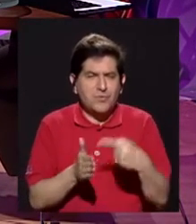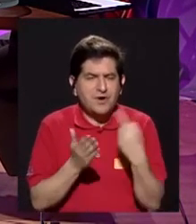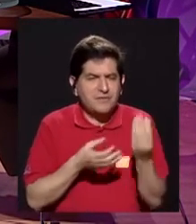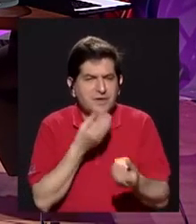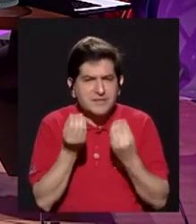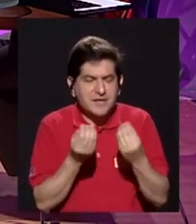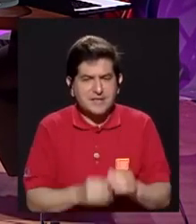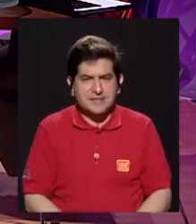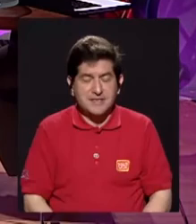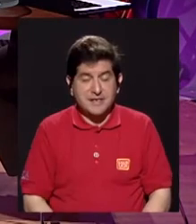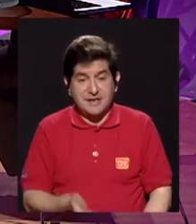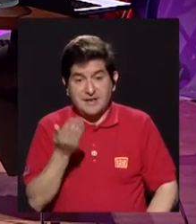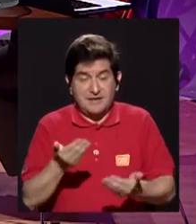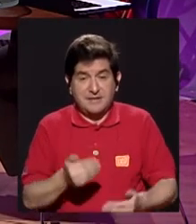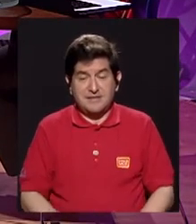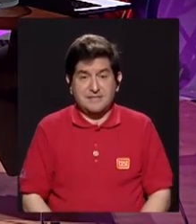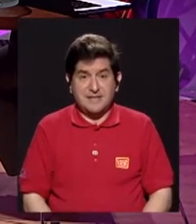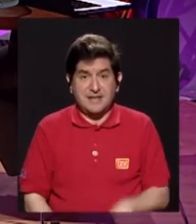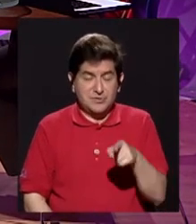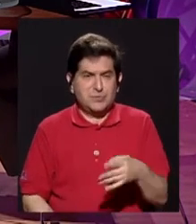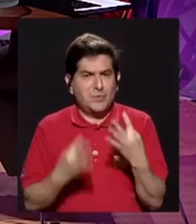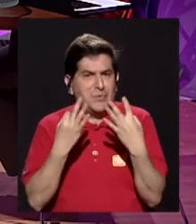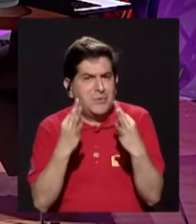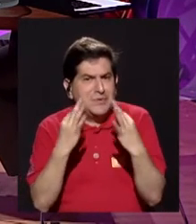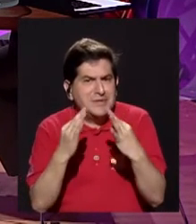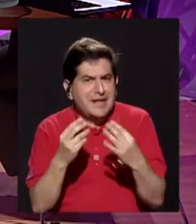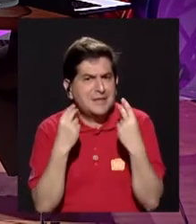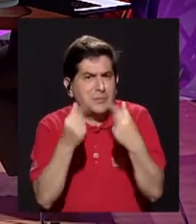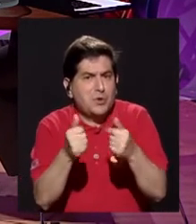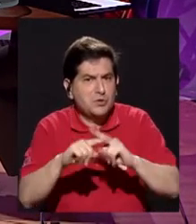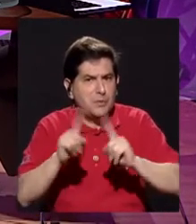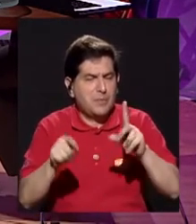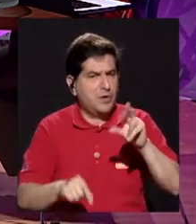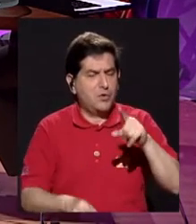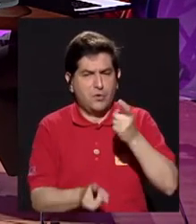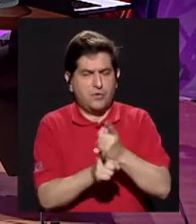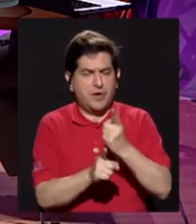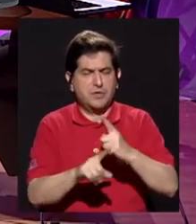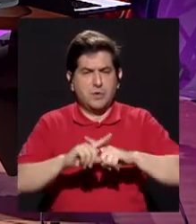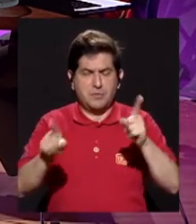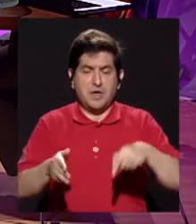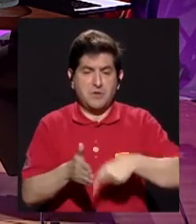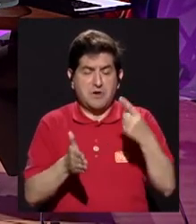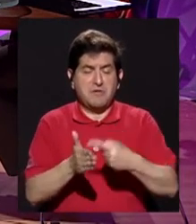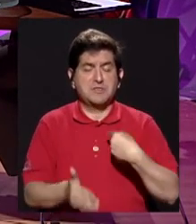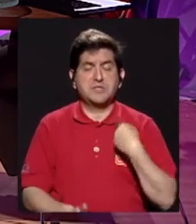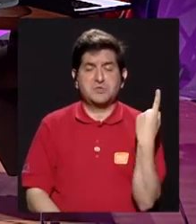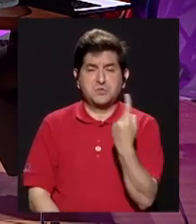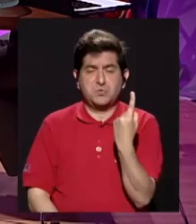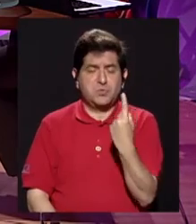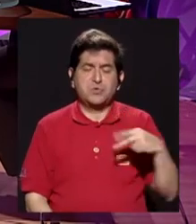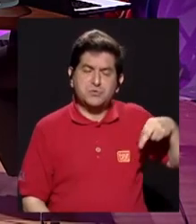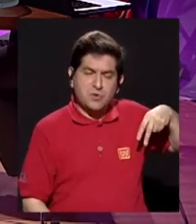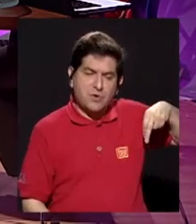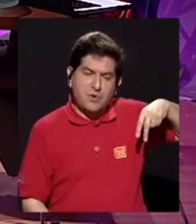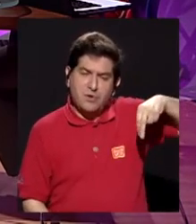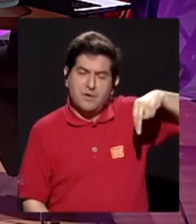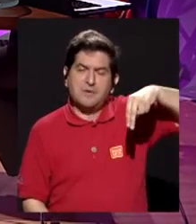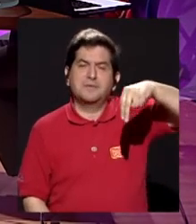más bien se precipita un poquito y no debería de ser, pero más bien a veces queda uno solito en una caminata, ¿verdad?